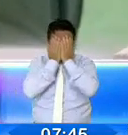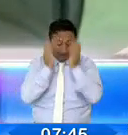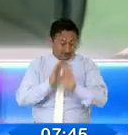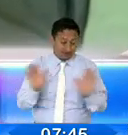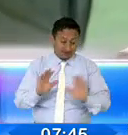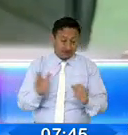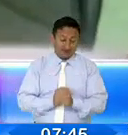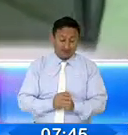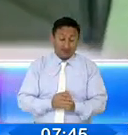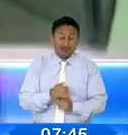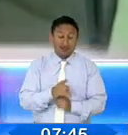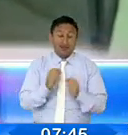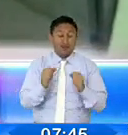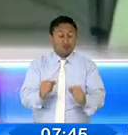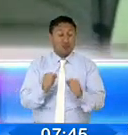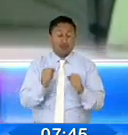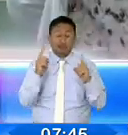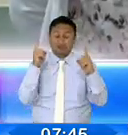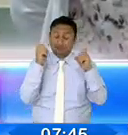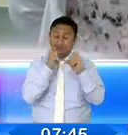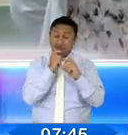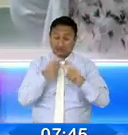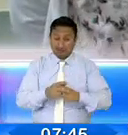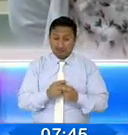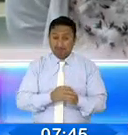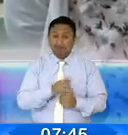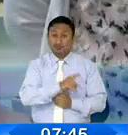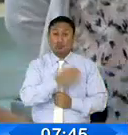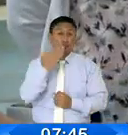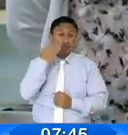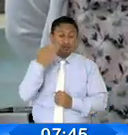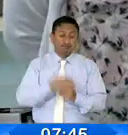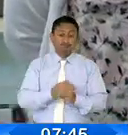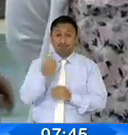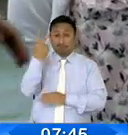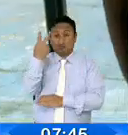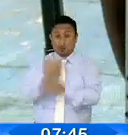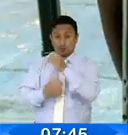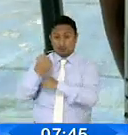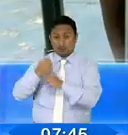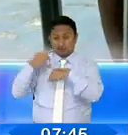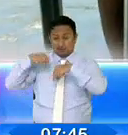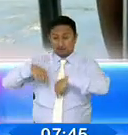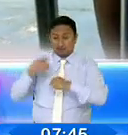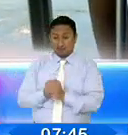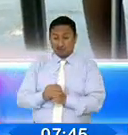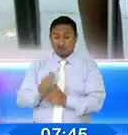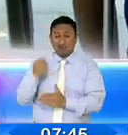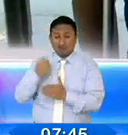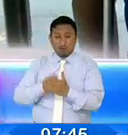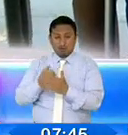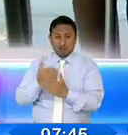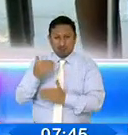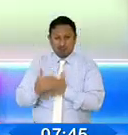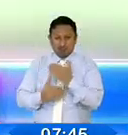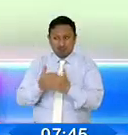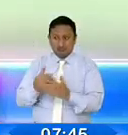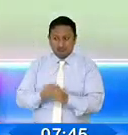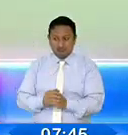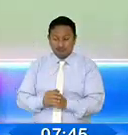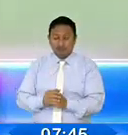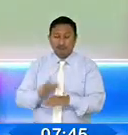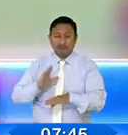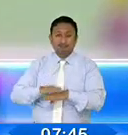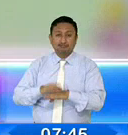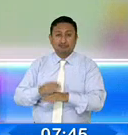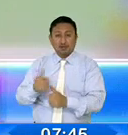duro, durísimo al inicio. Su madre cuenta que desde hace 2 años han superado lo impensable. Todo se lo deben a las ganas